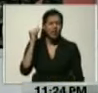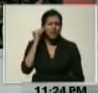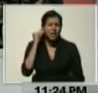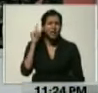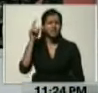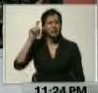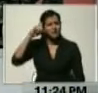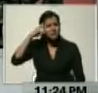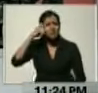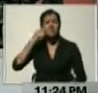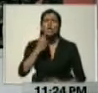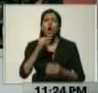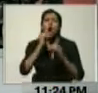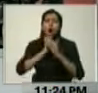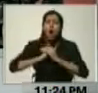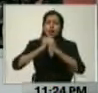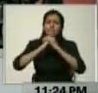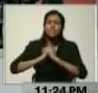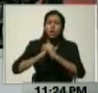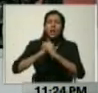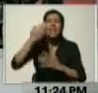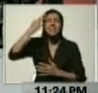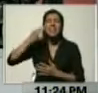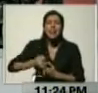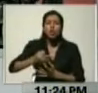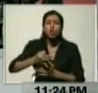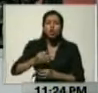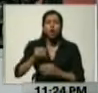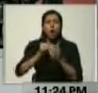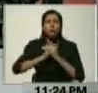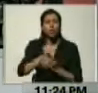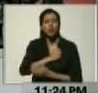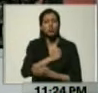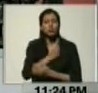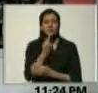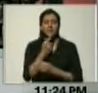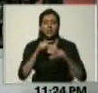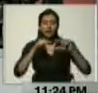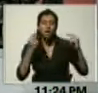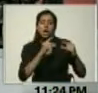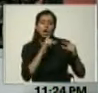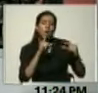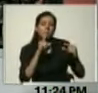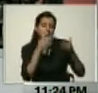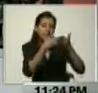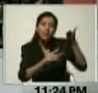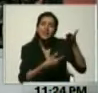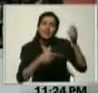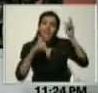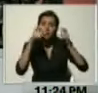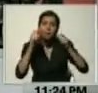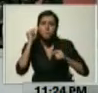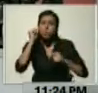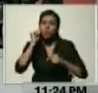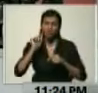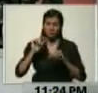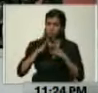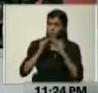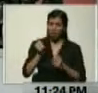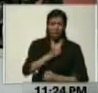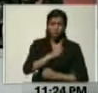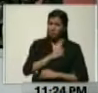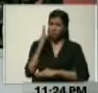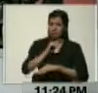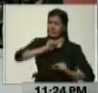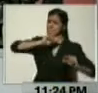recitó en un acto? Porque el credo nombraba a Chávez. Y la destrozaron y le cayeron encima.